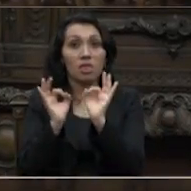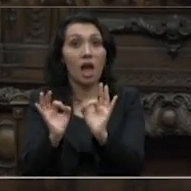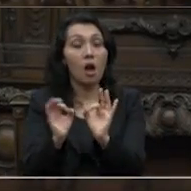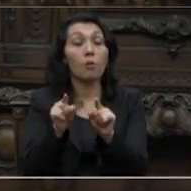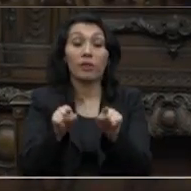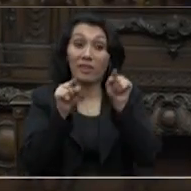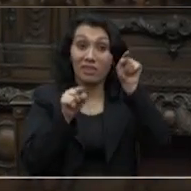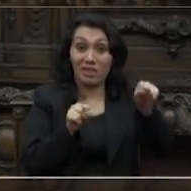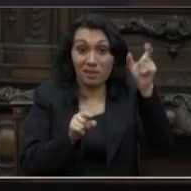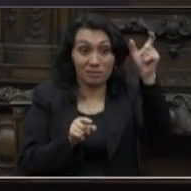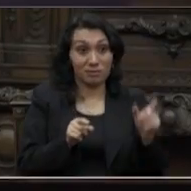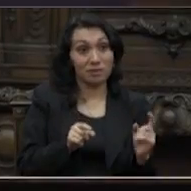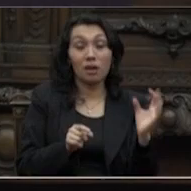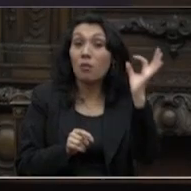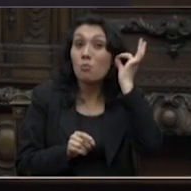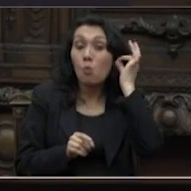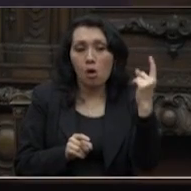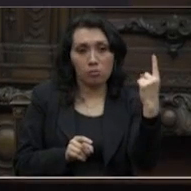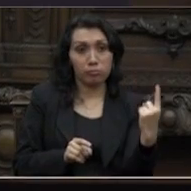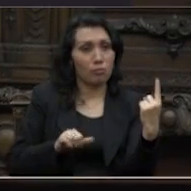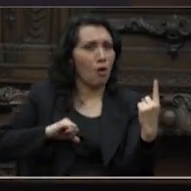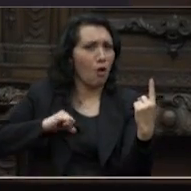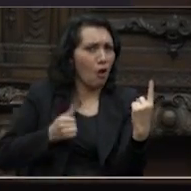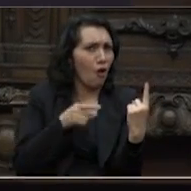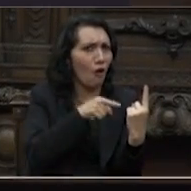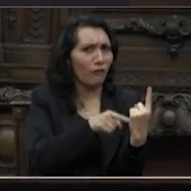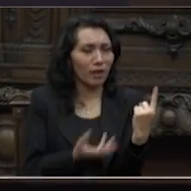Porque esa mujer es joven,